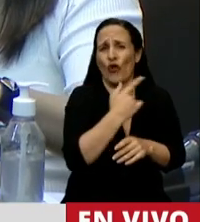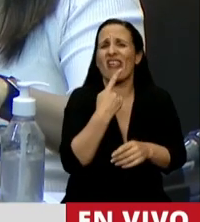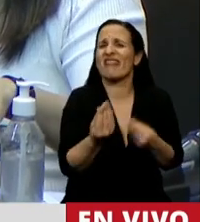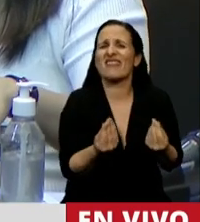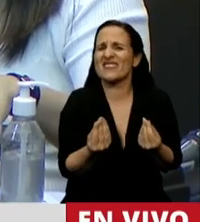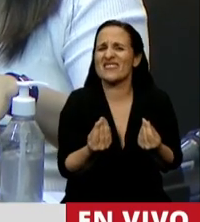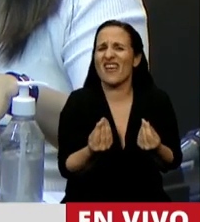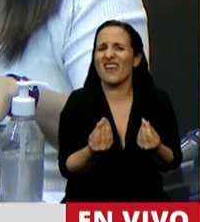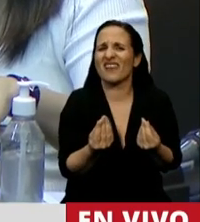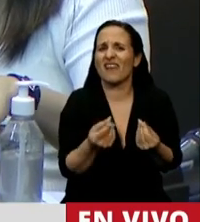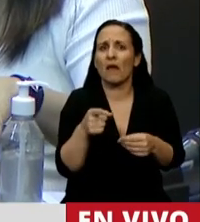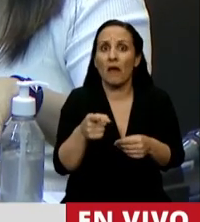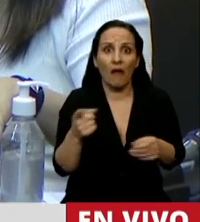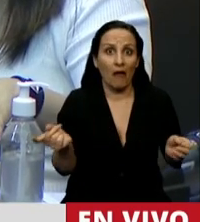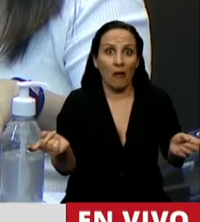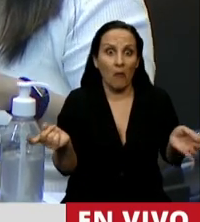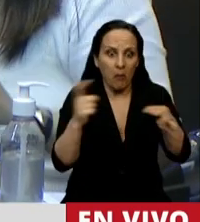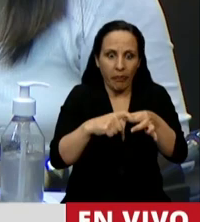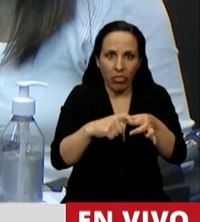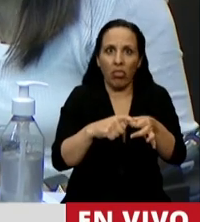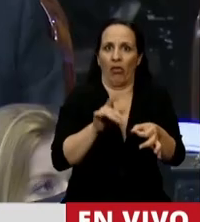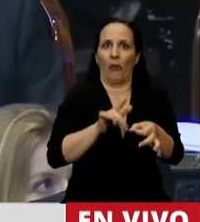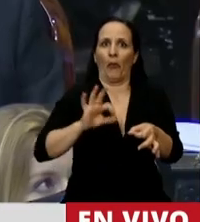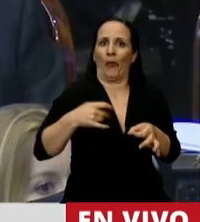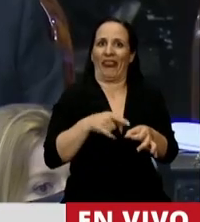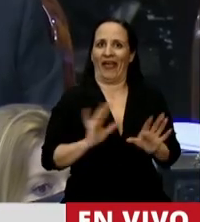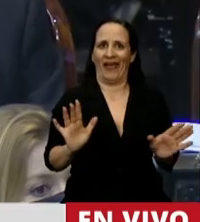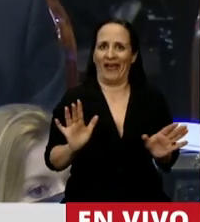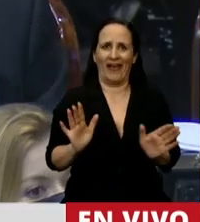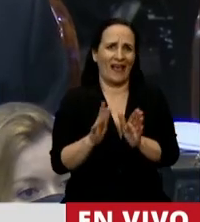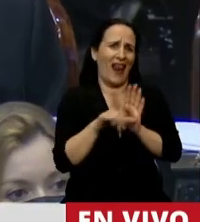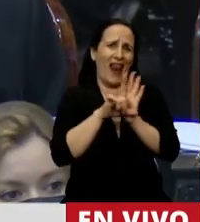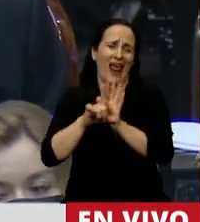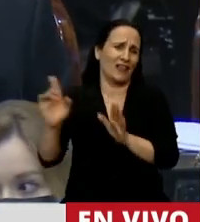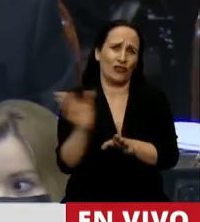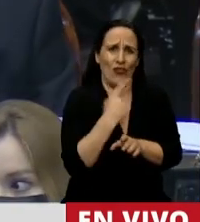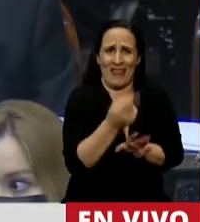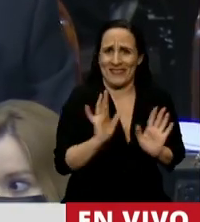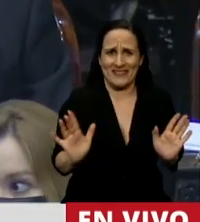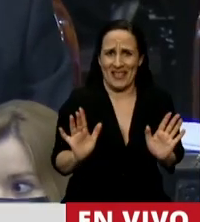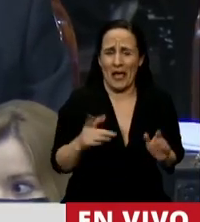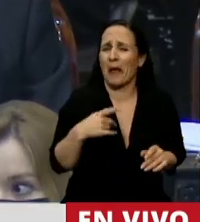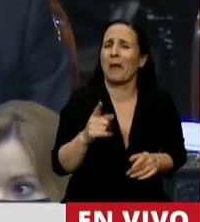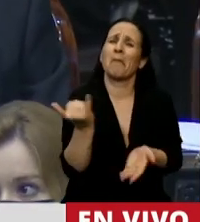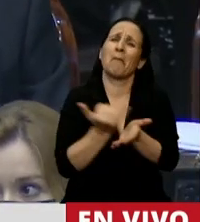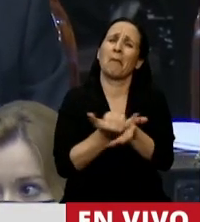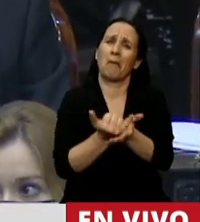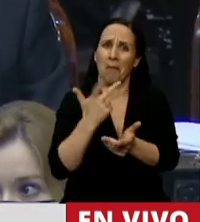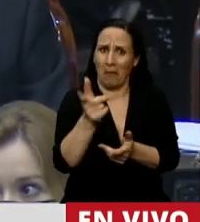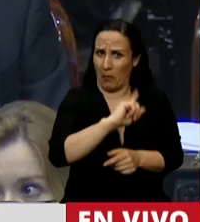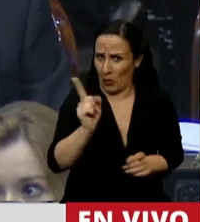vida existe desde la concepción. No es menor lo que les estoy diciendo y no es